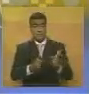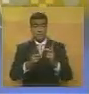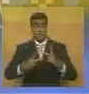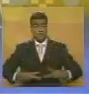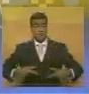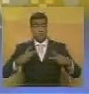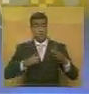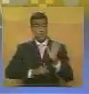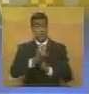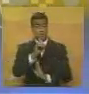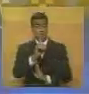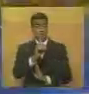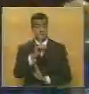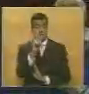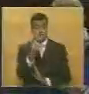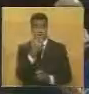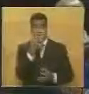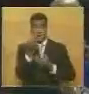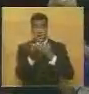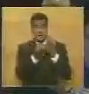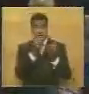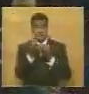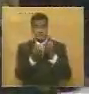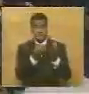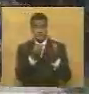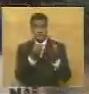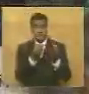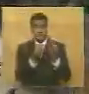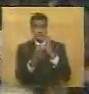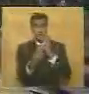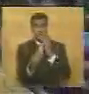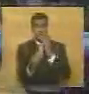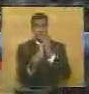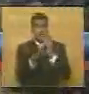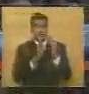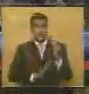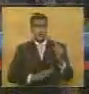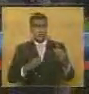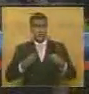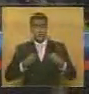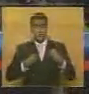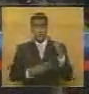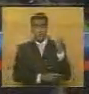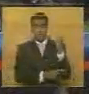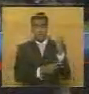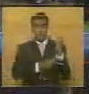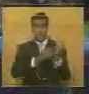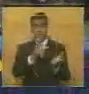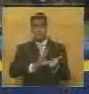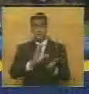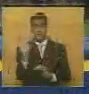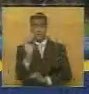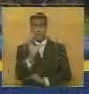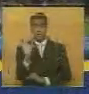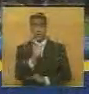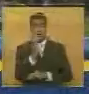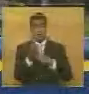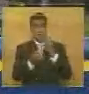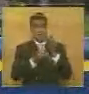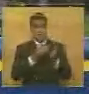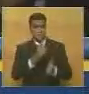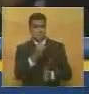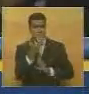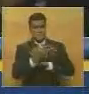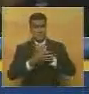una vida de progreso. Machado ofreció las declaraciones durante un conversatorio que sostuvo con habitantes de Parque Central aquí en Caracas, quienes expusieron